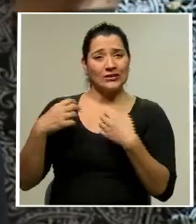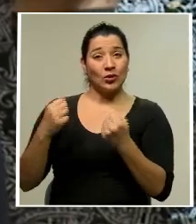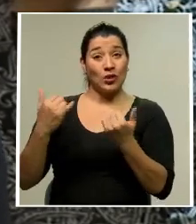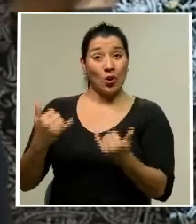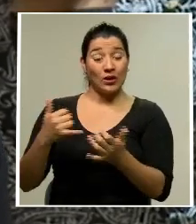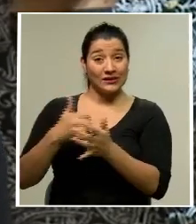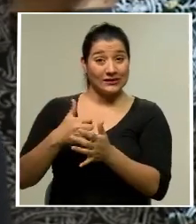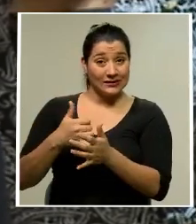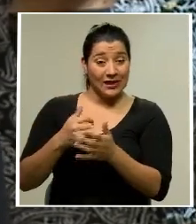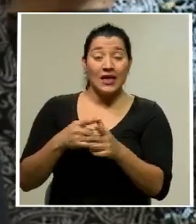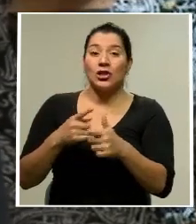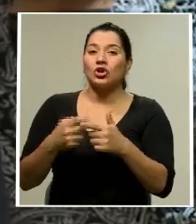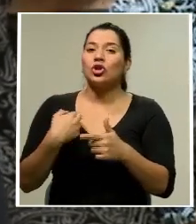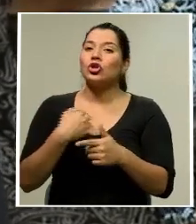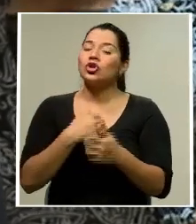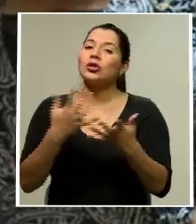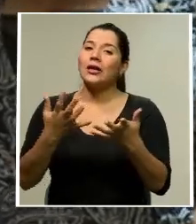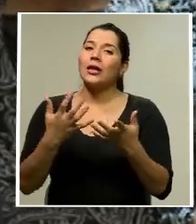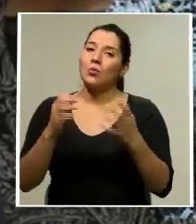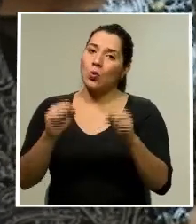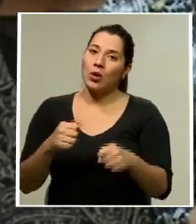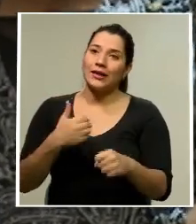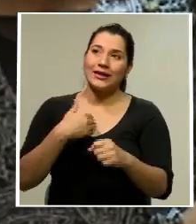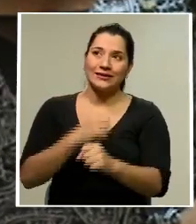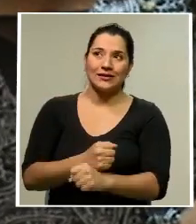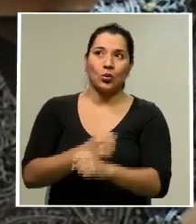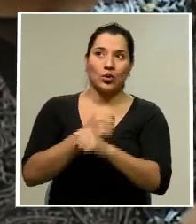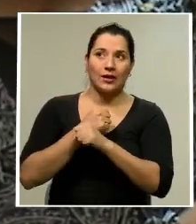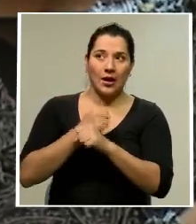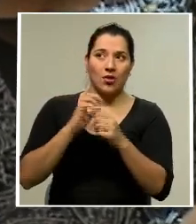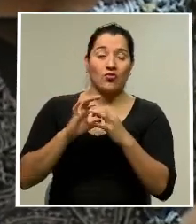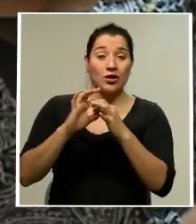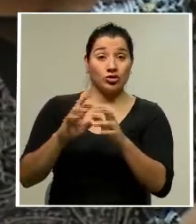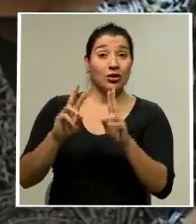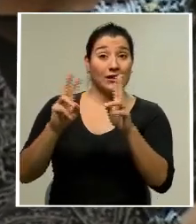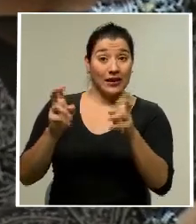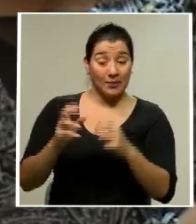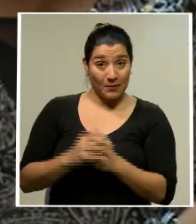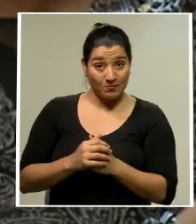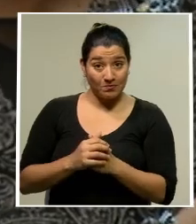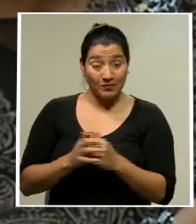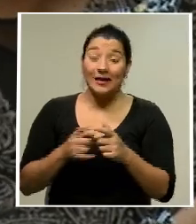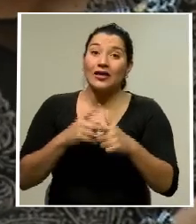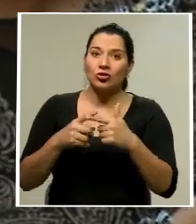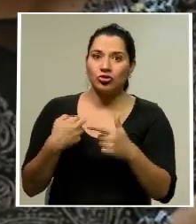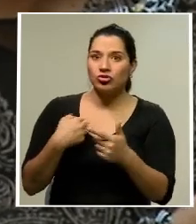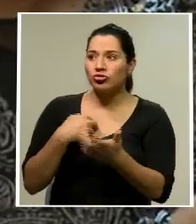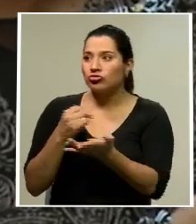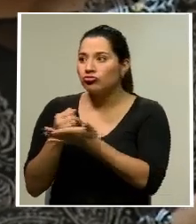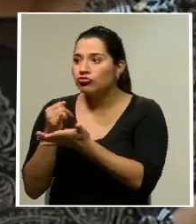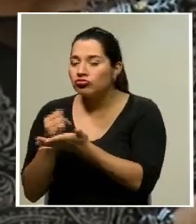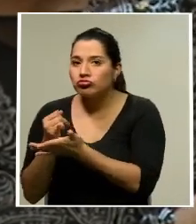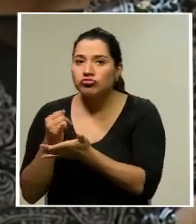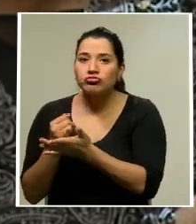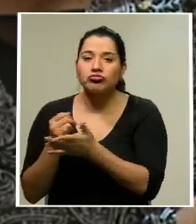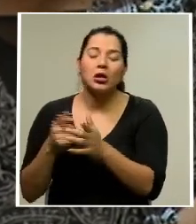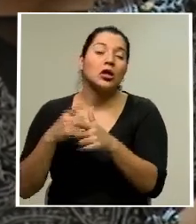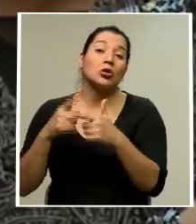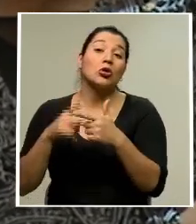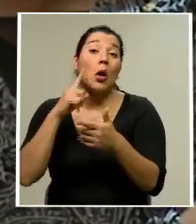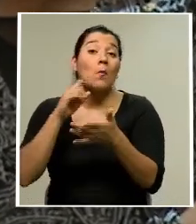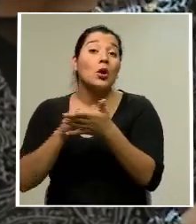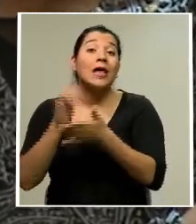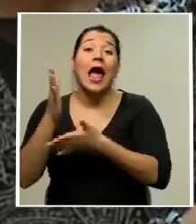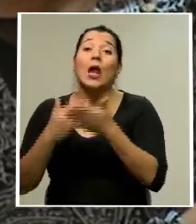por lo tanto queremos tener certeza del tema. En esas gestiones hemos estado y por eso hay algunos compañeros